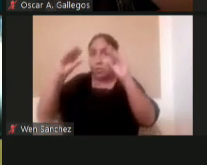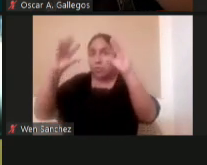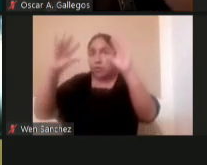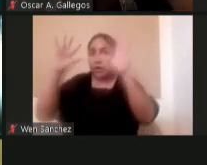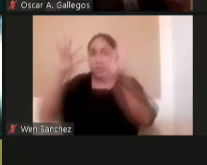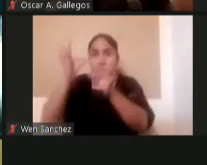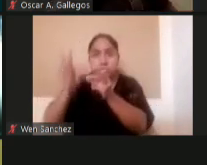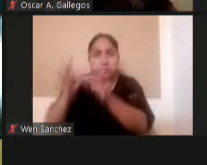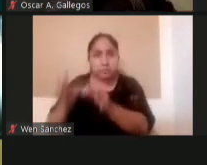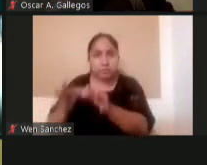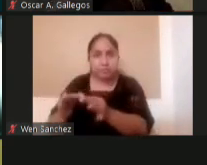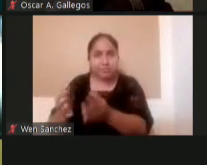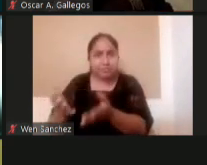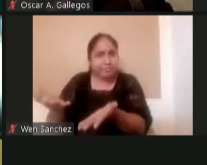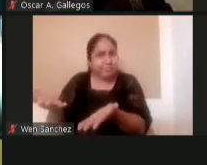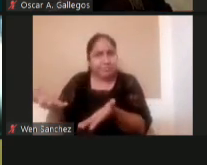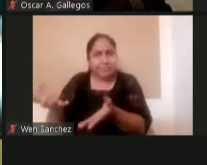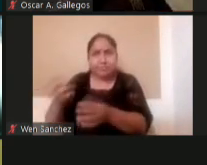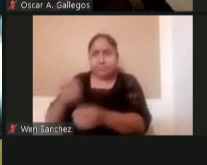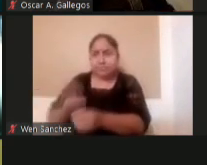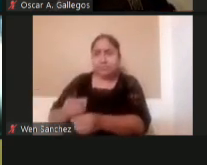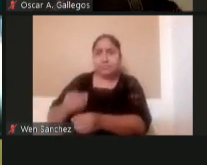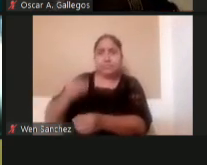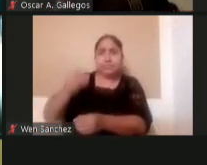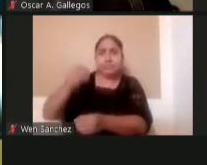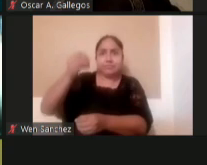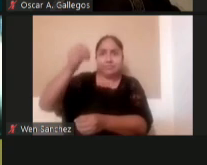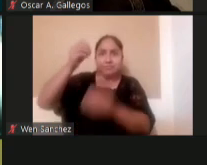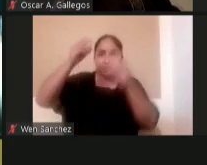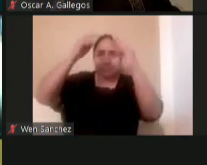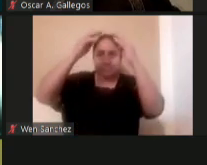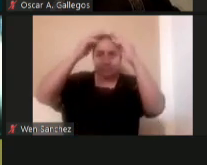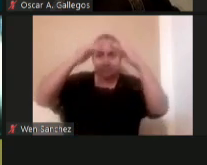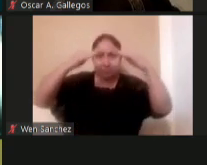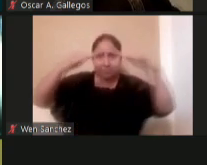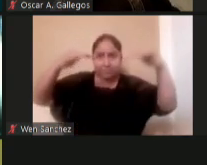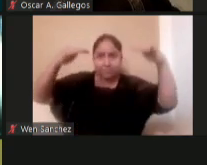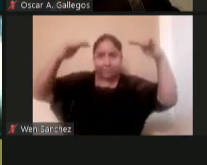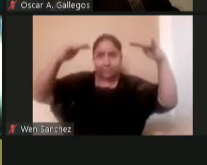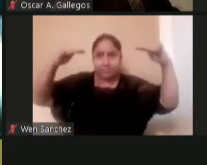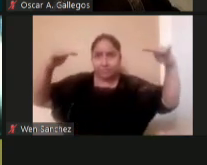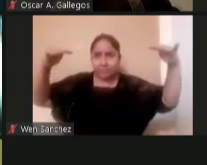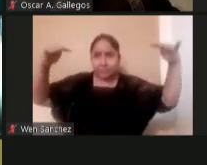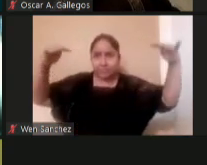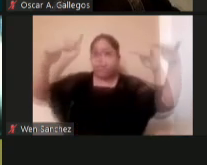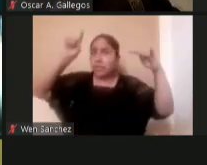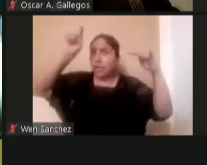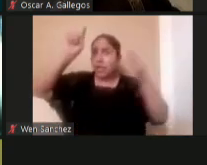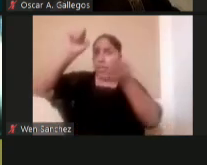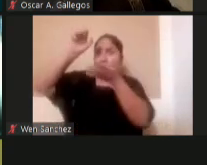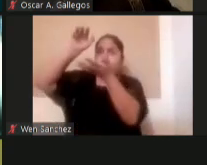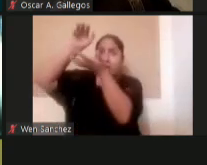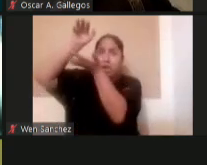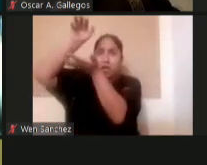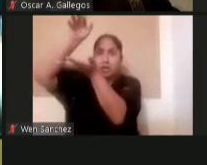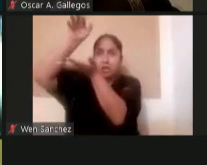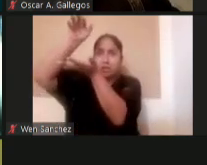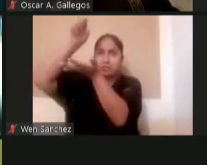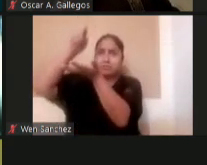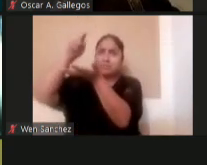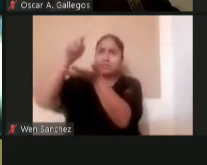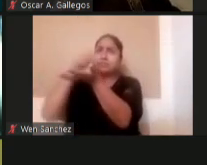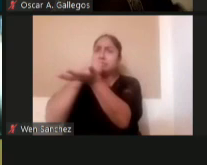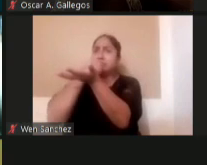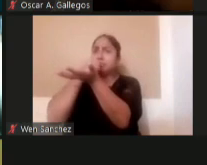el abastecimiento del servicio de energía eléctrica. Esto no es óbice para que se exhorte a la ciudadanía al uso consciente